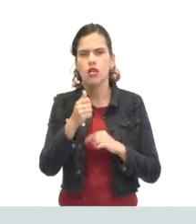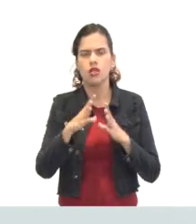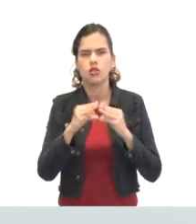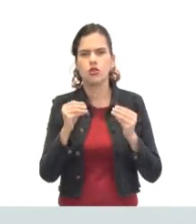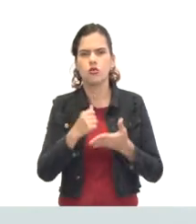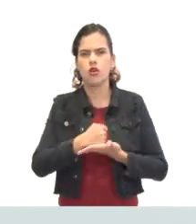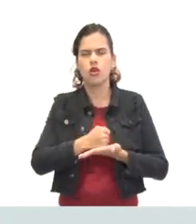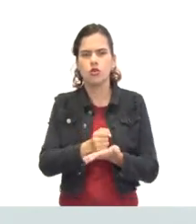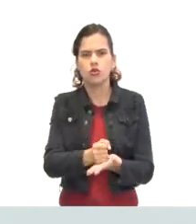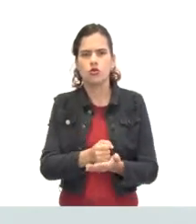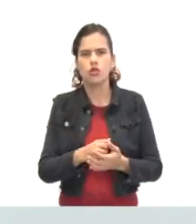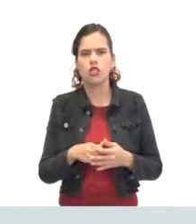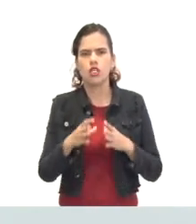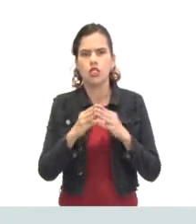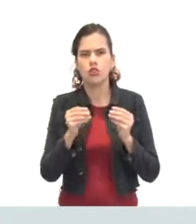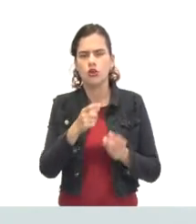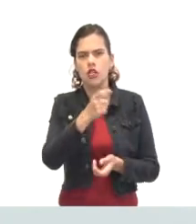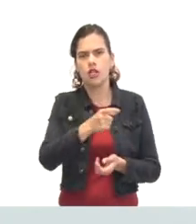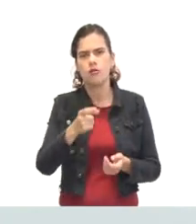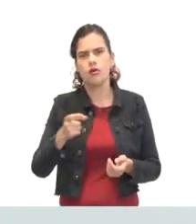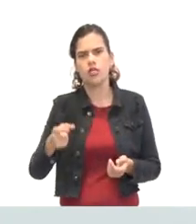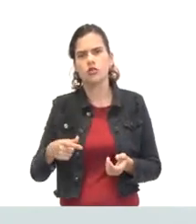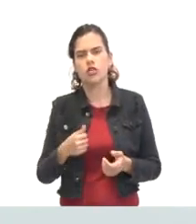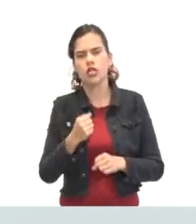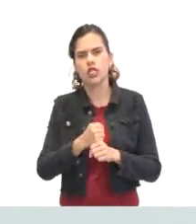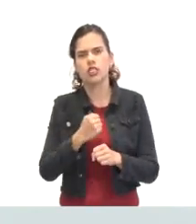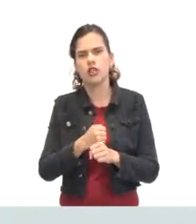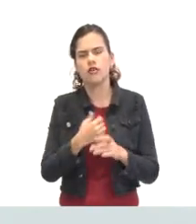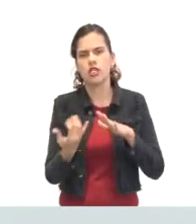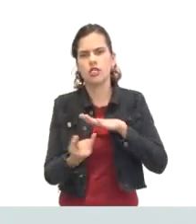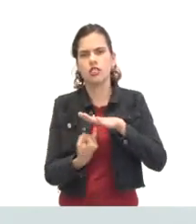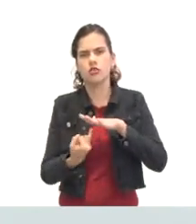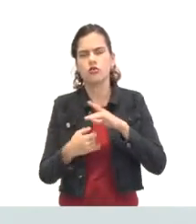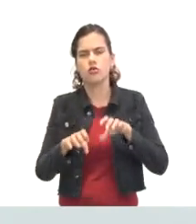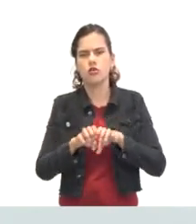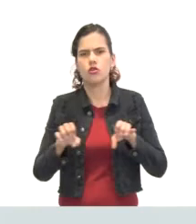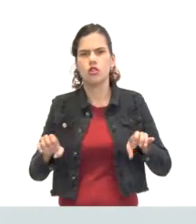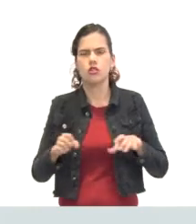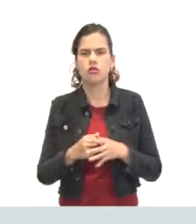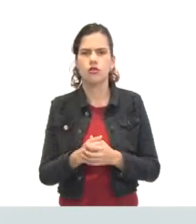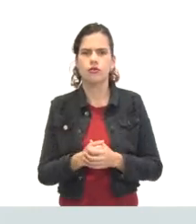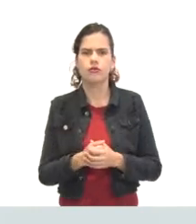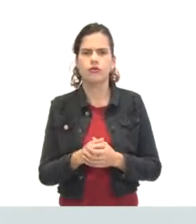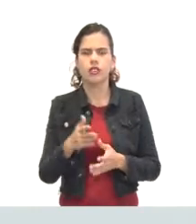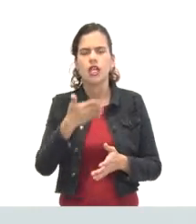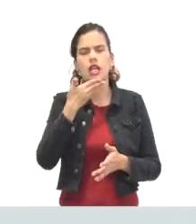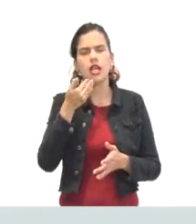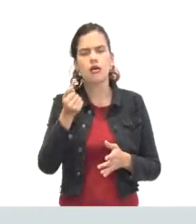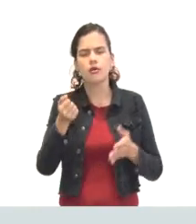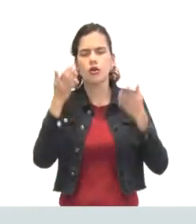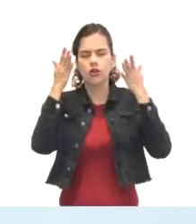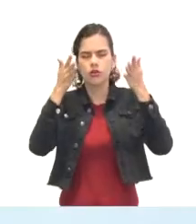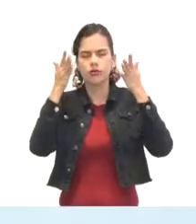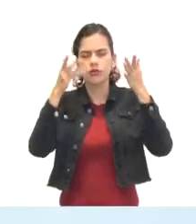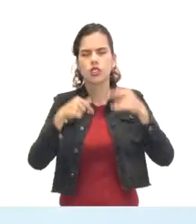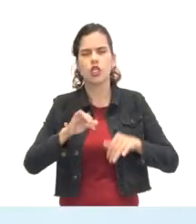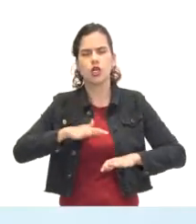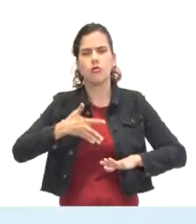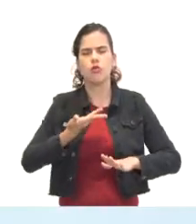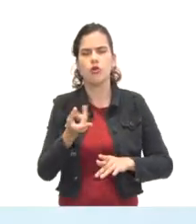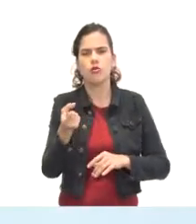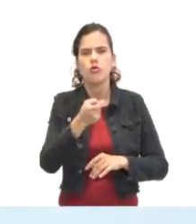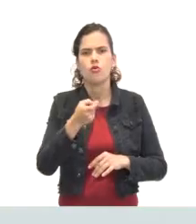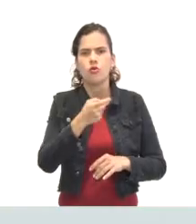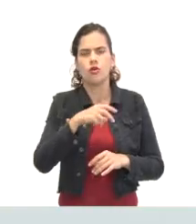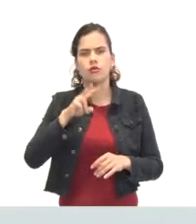la ayuda de todo el personal docente que nos puede orientar al respecto. Es la mejor recomendación que podemos